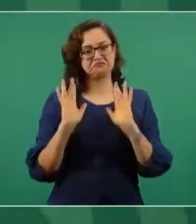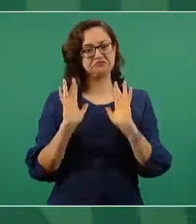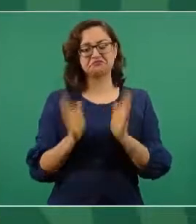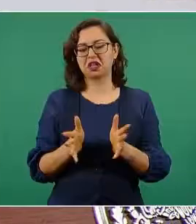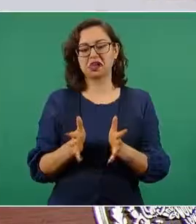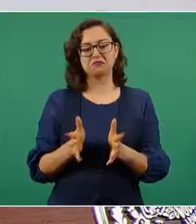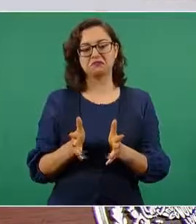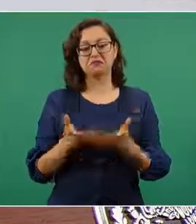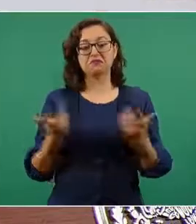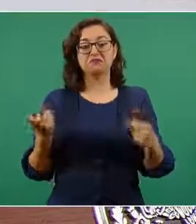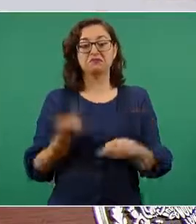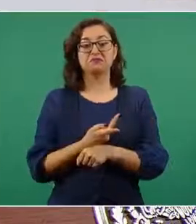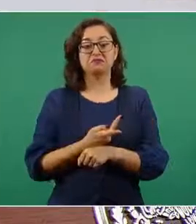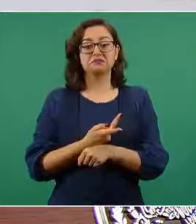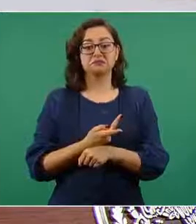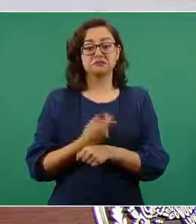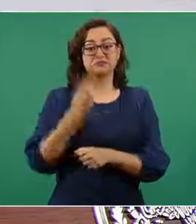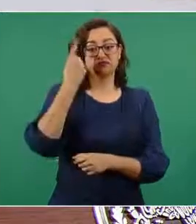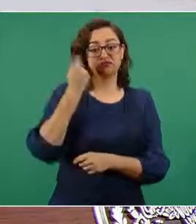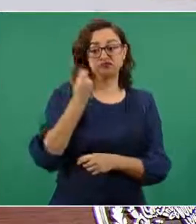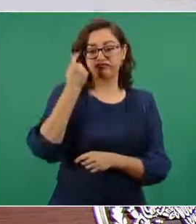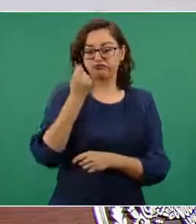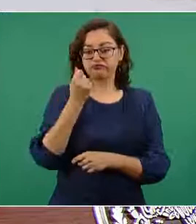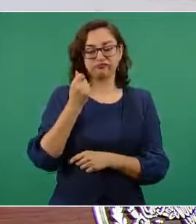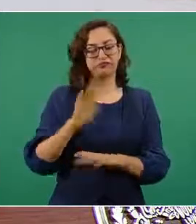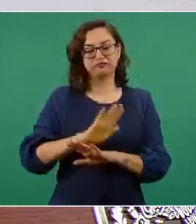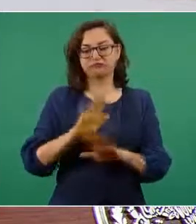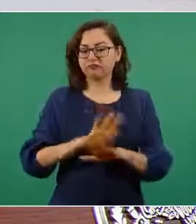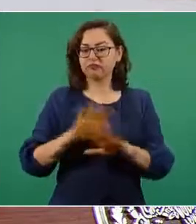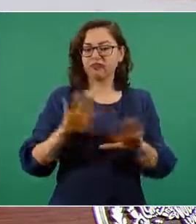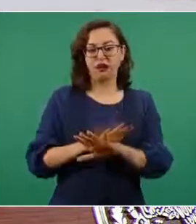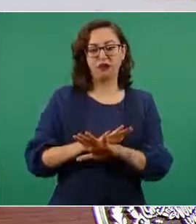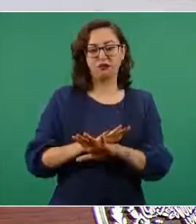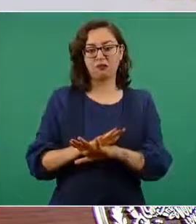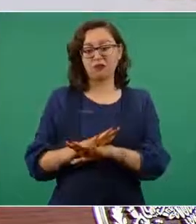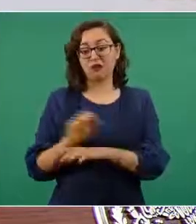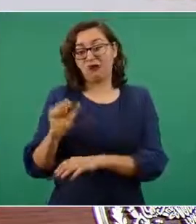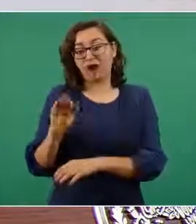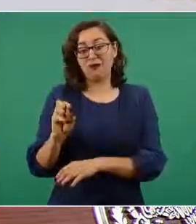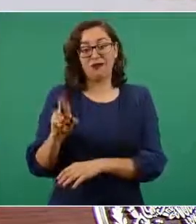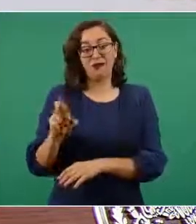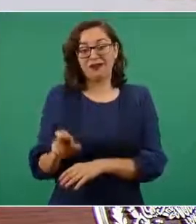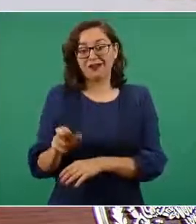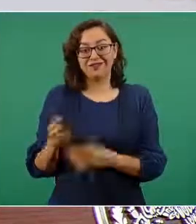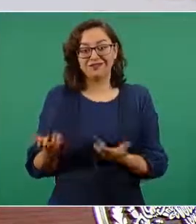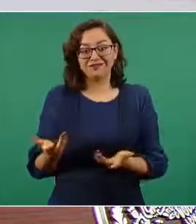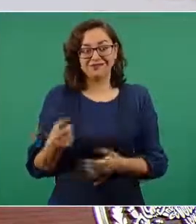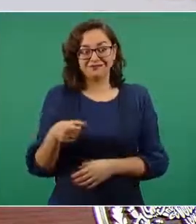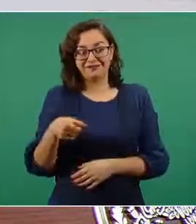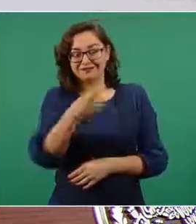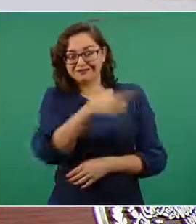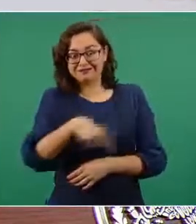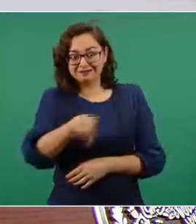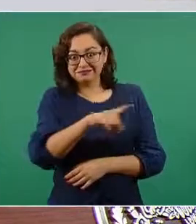todas las jubilaciones pasaron a Afores. Entonces ya no hay